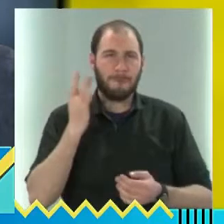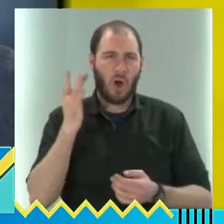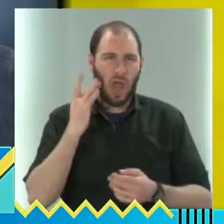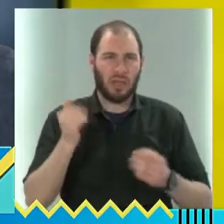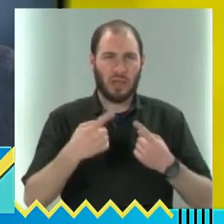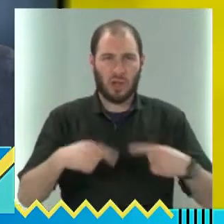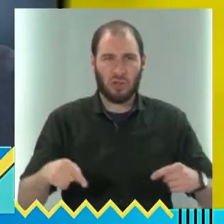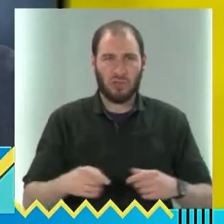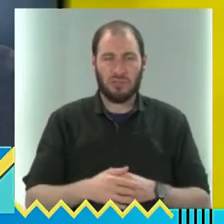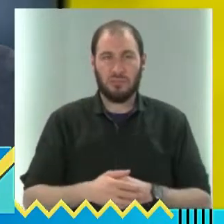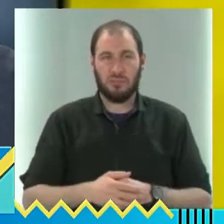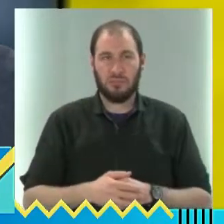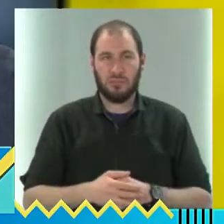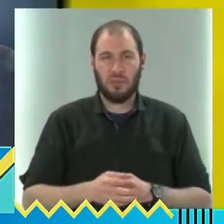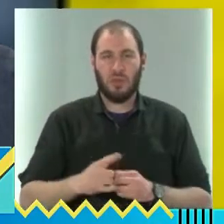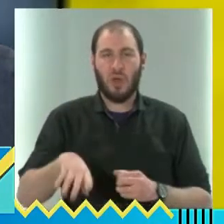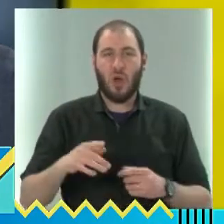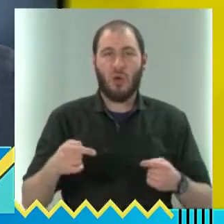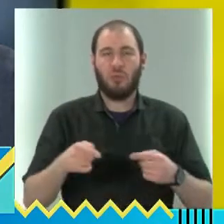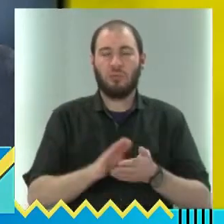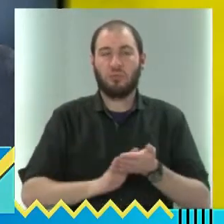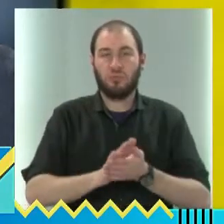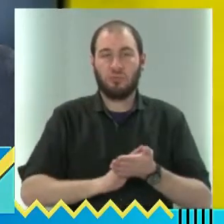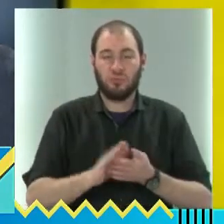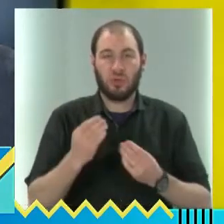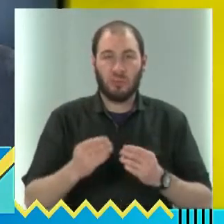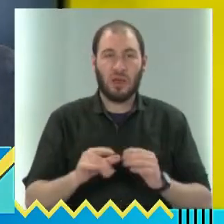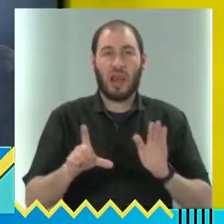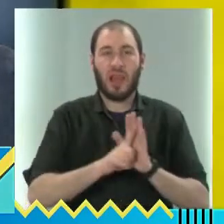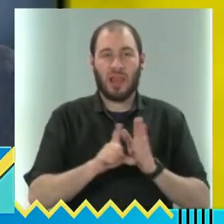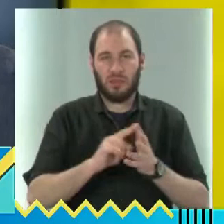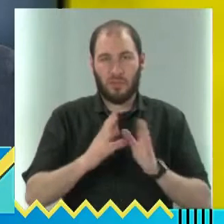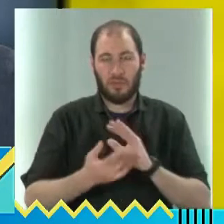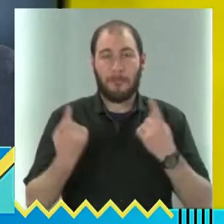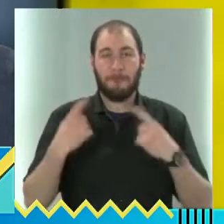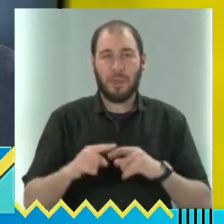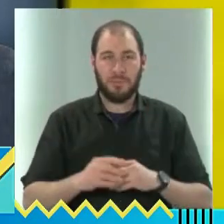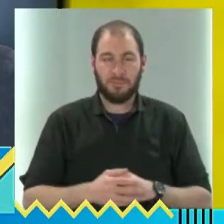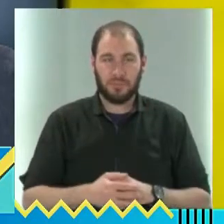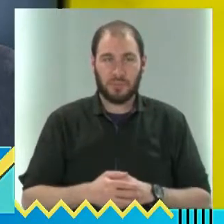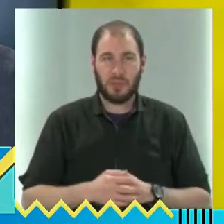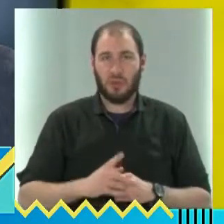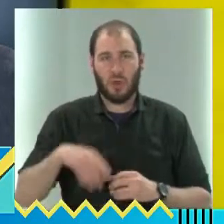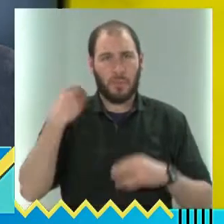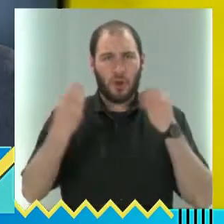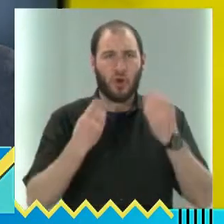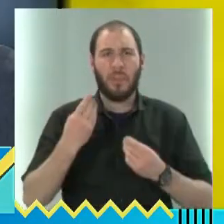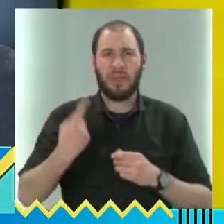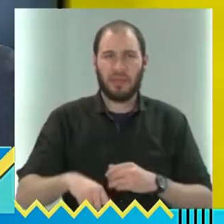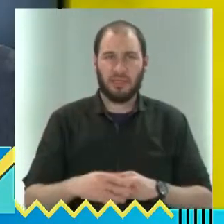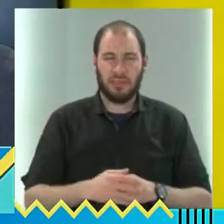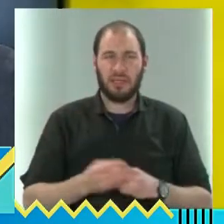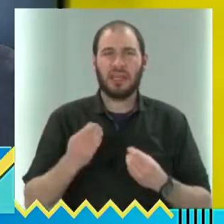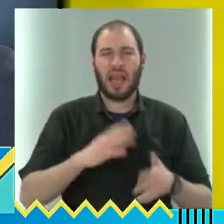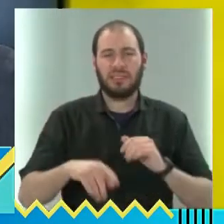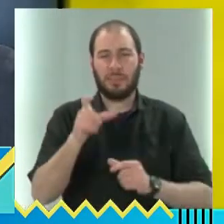esta situación y que busquen una solución a través de una legislación de esta manera, pero realmente lo que nos preocupa es qué hacemos